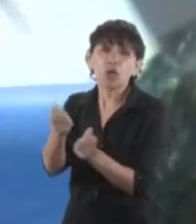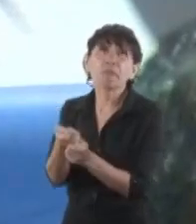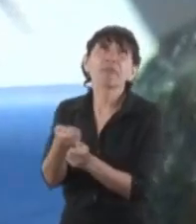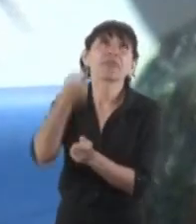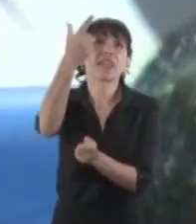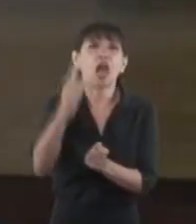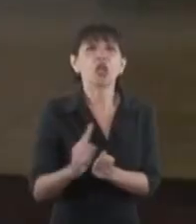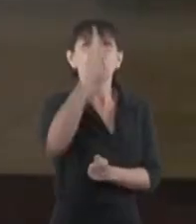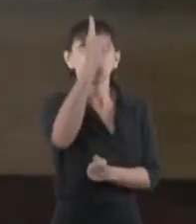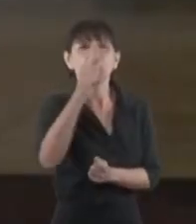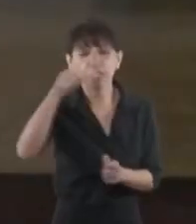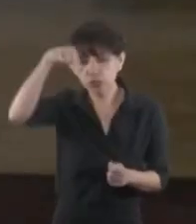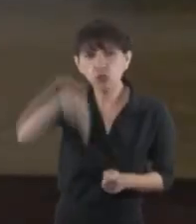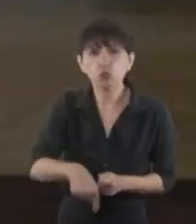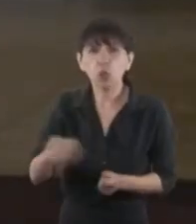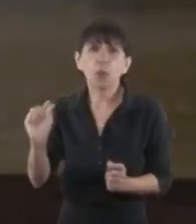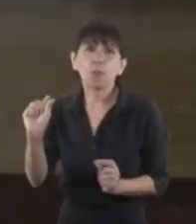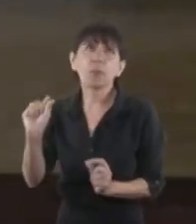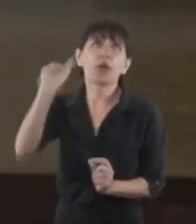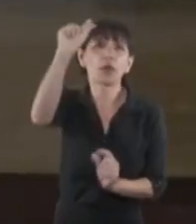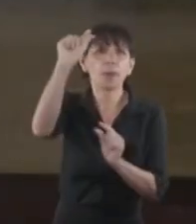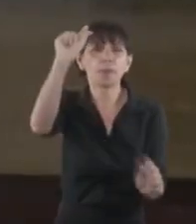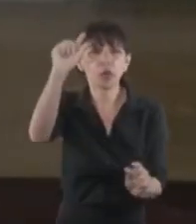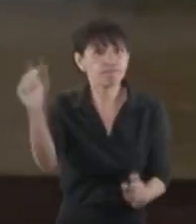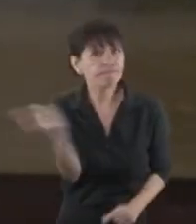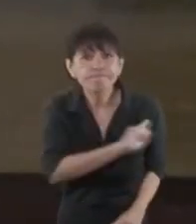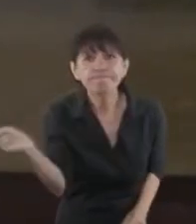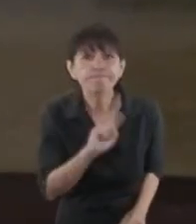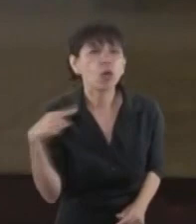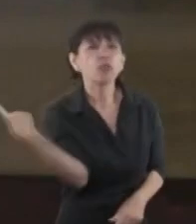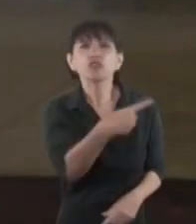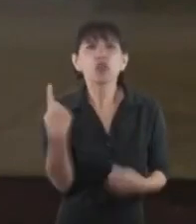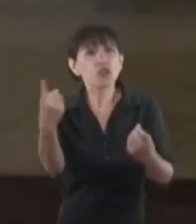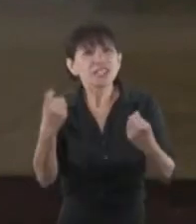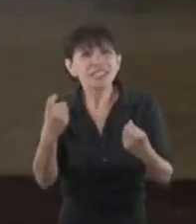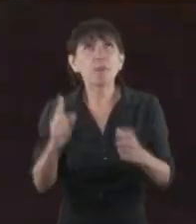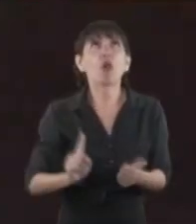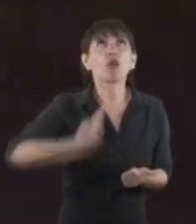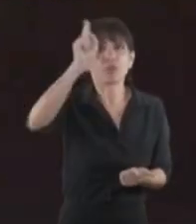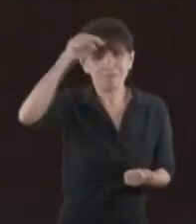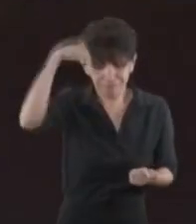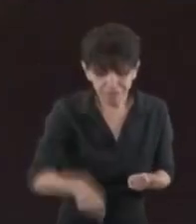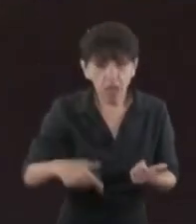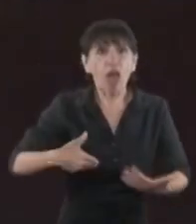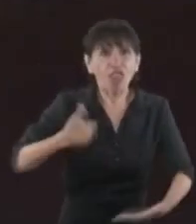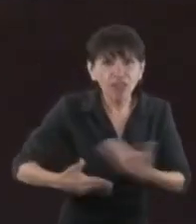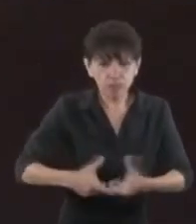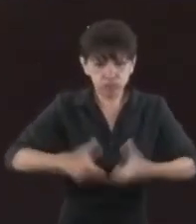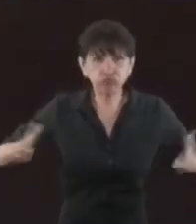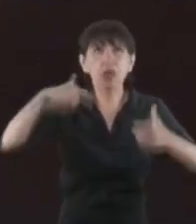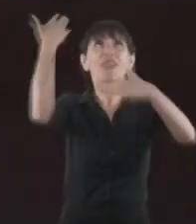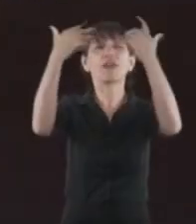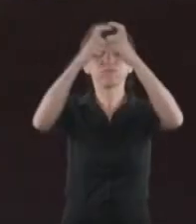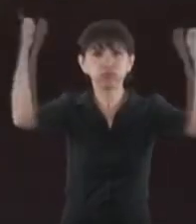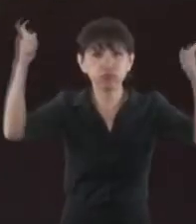el sur de la patria. Porque lo que necesitamos es desarrollar ese norte y ese sur. Yo desde el primer día de